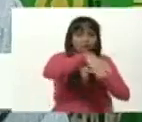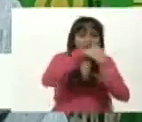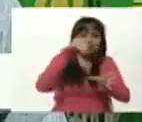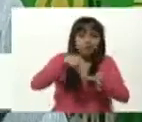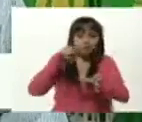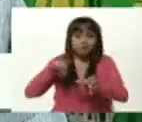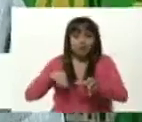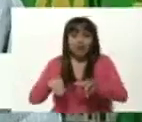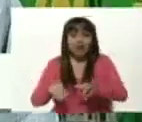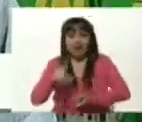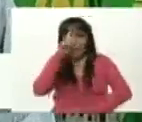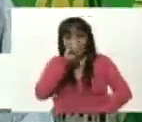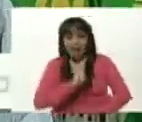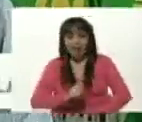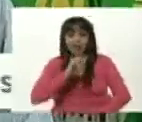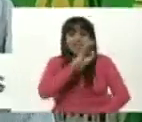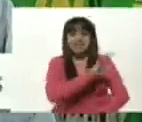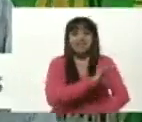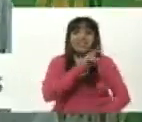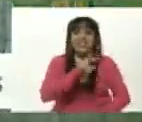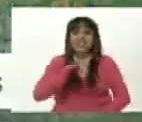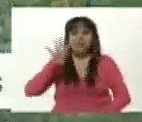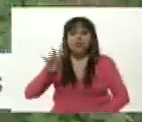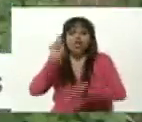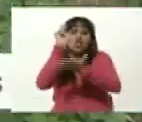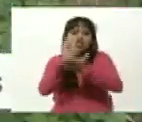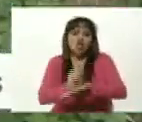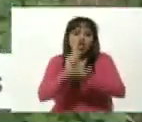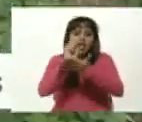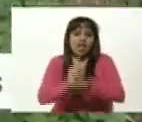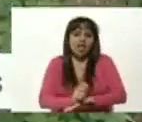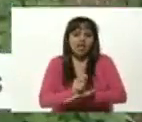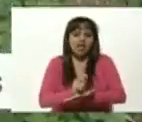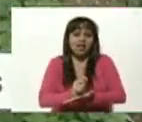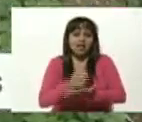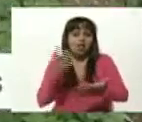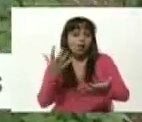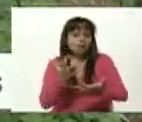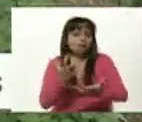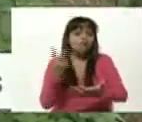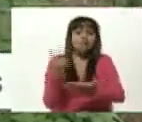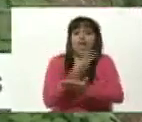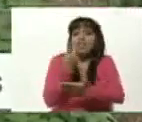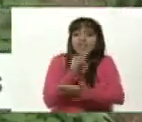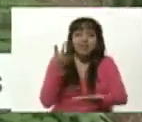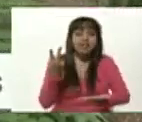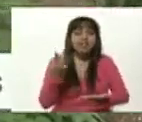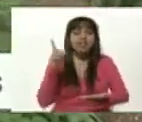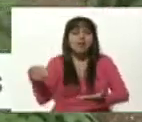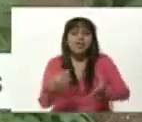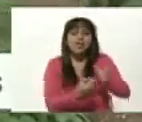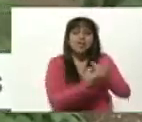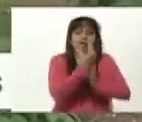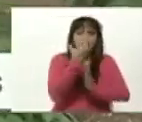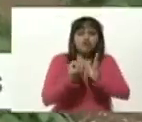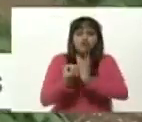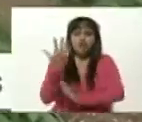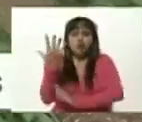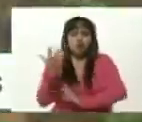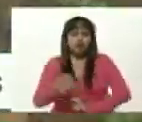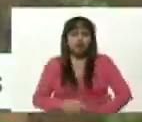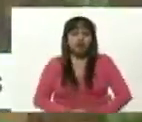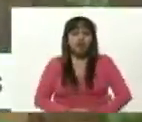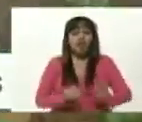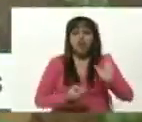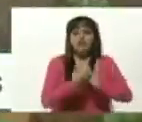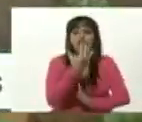año 324 toneladas de hortalizas, pero también de flores y de flores que